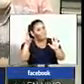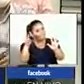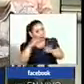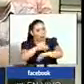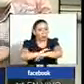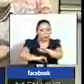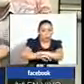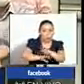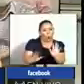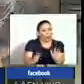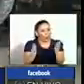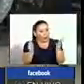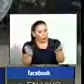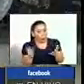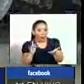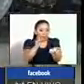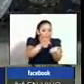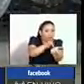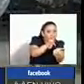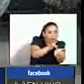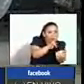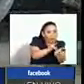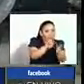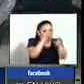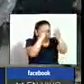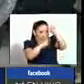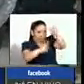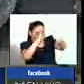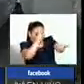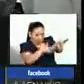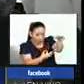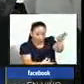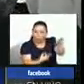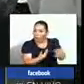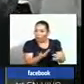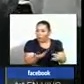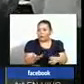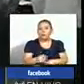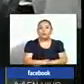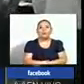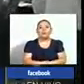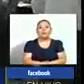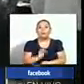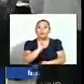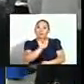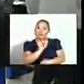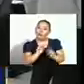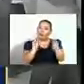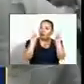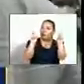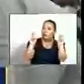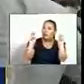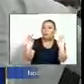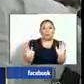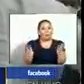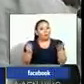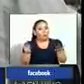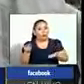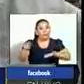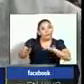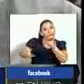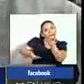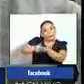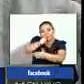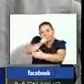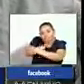por los presuntos delitos de peculado, falsedad documental, entre otros. El caso se relaciona a la venta